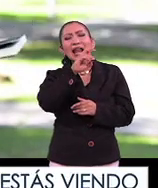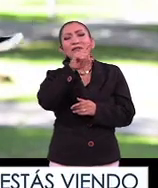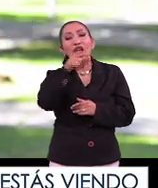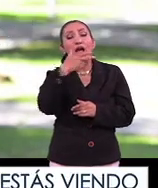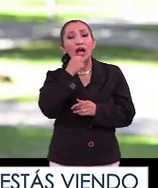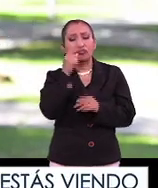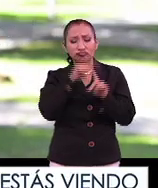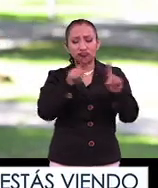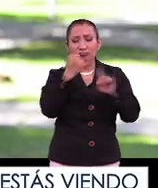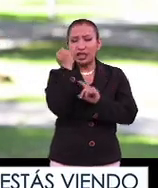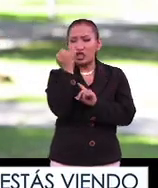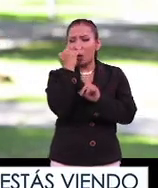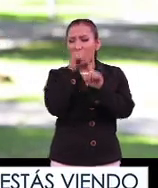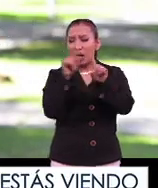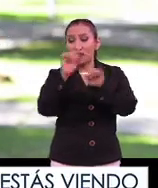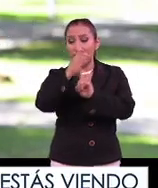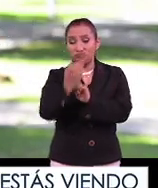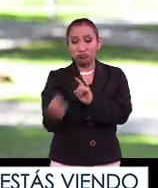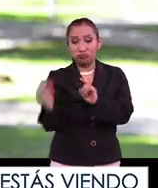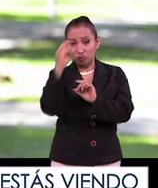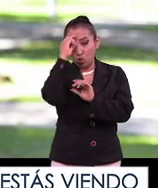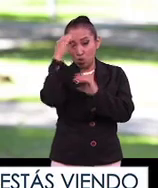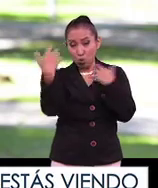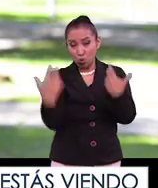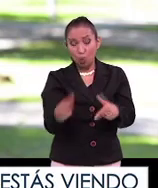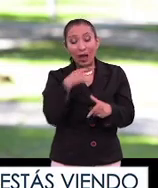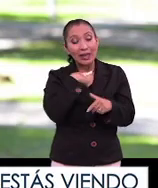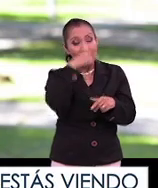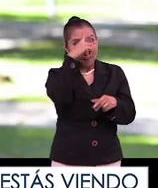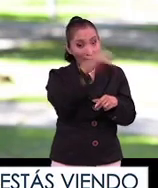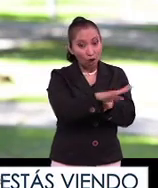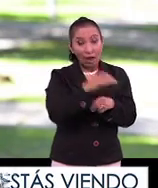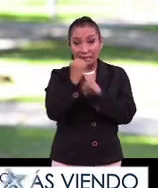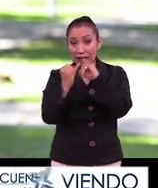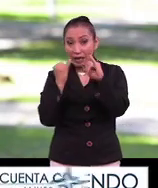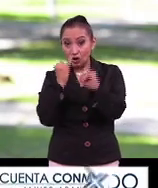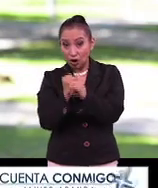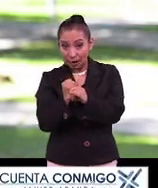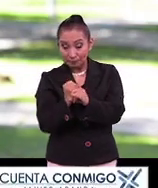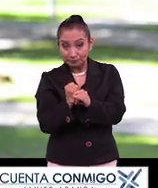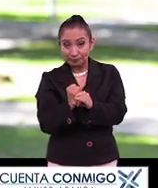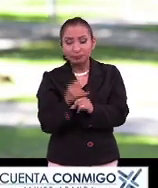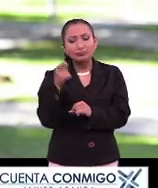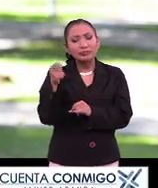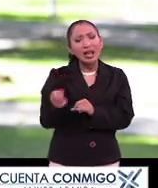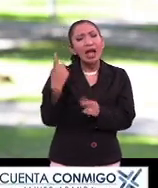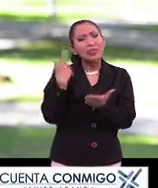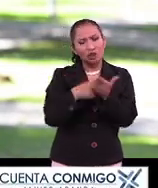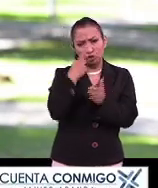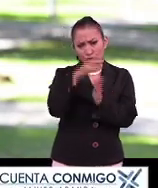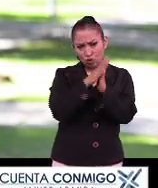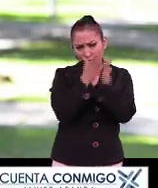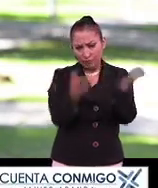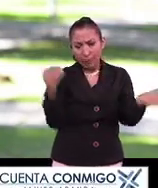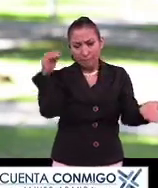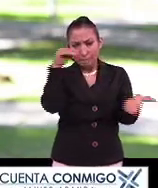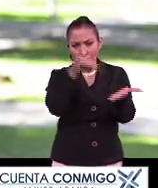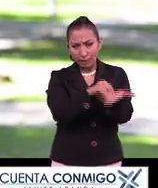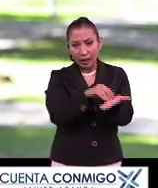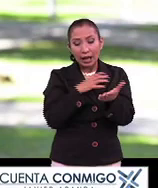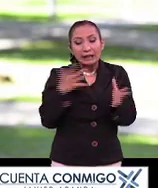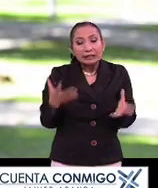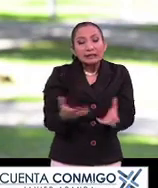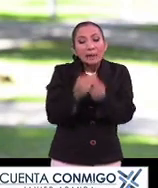un políglota y además un reconocido intelectual, tanto nacional como internacionalmente. Dentro de su obra se incluye